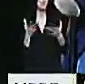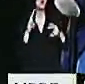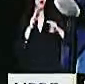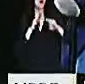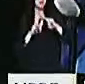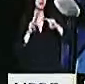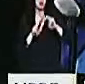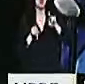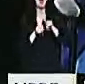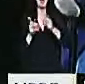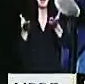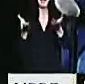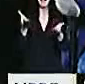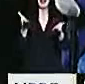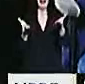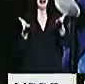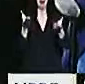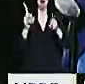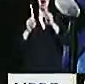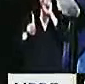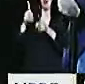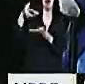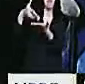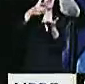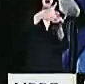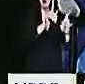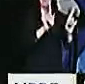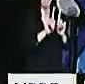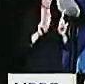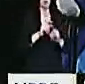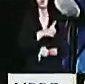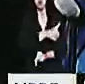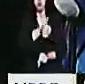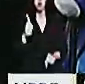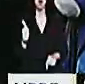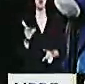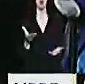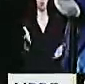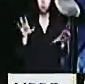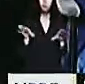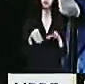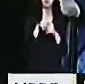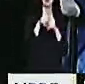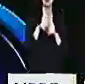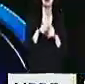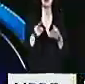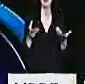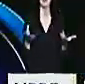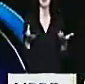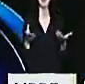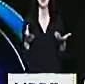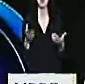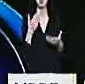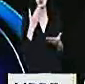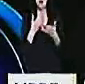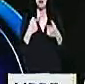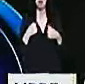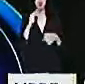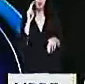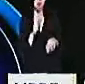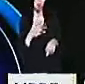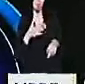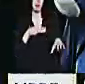de forma equilibrada, de forma que nadie se nos quede fuera de la ecuación, que desde el momento del diseño y no desde el momento del dolor, cuando nos damos cuenta que quizás nuestro